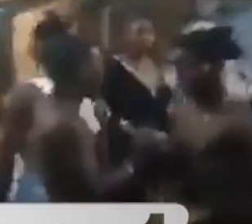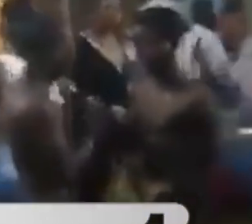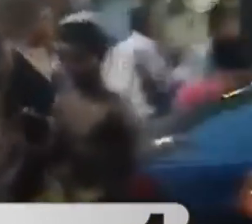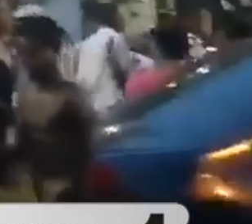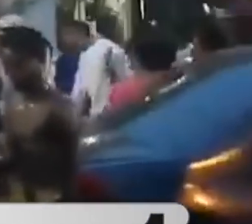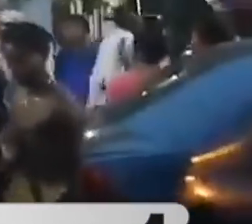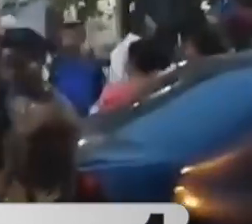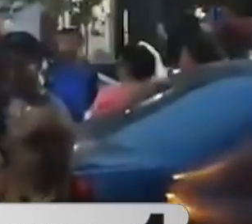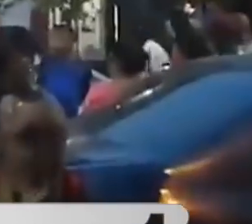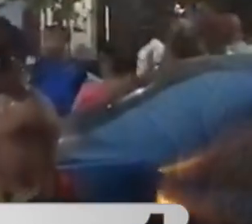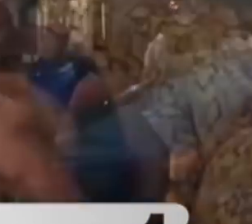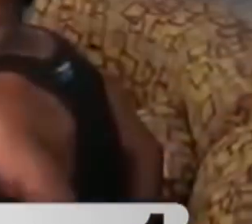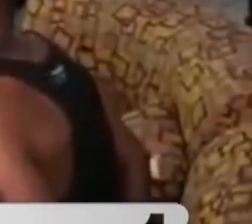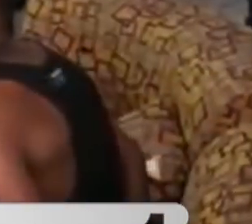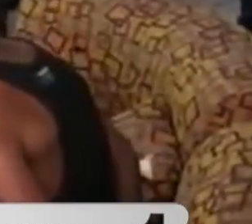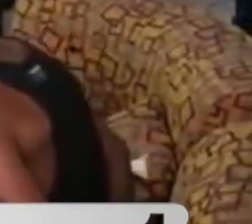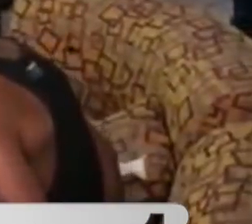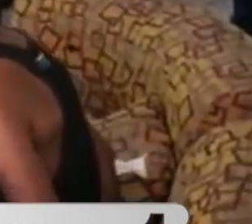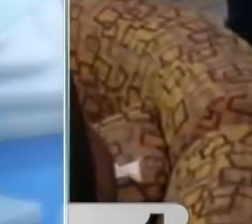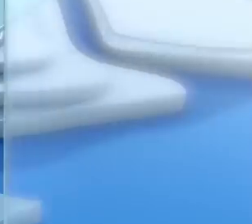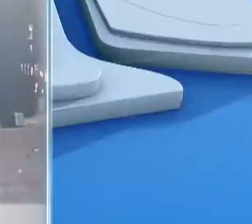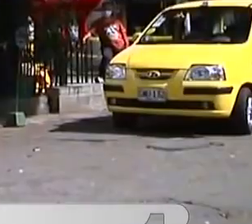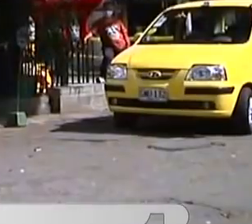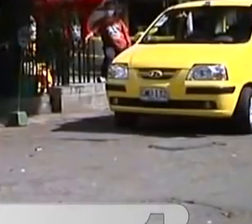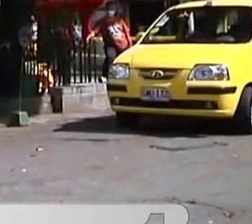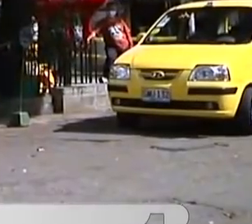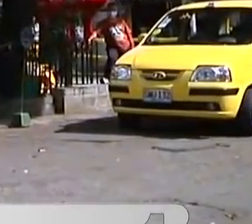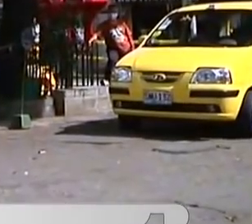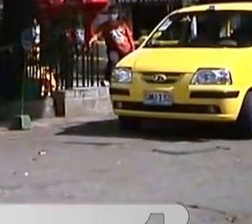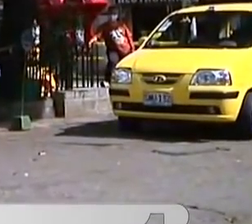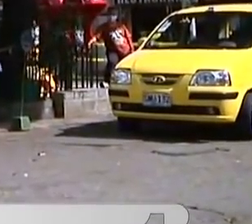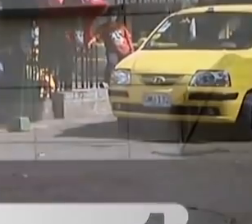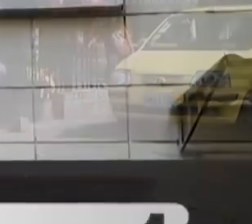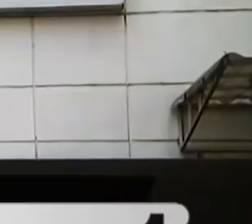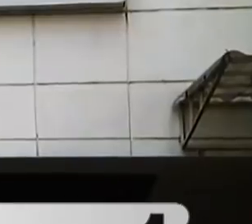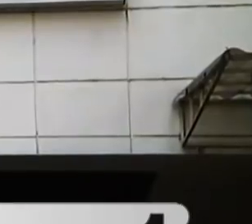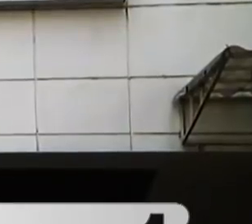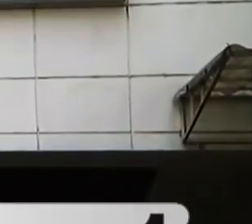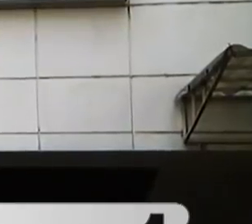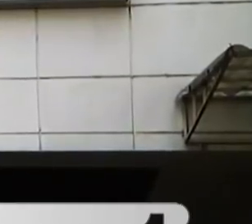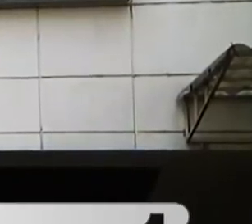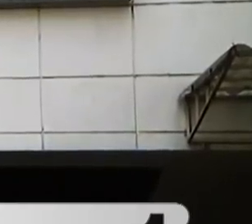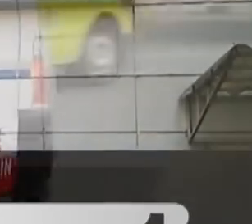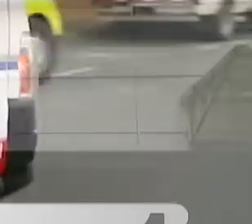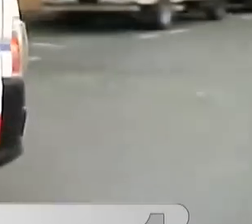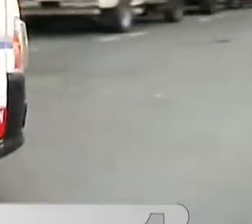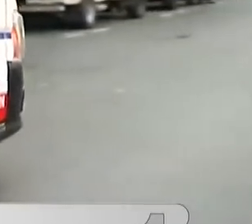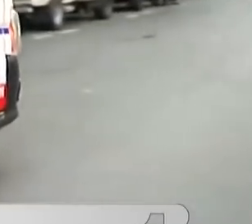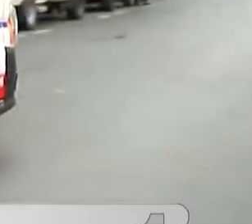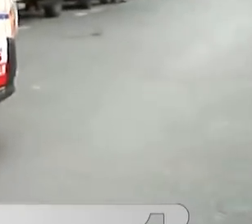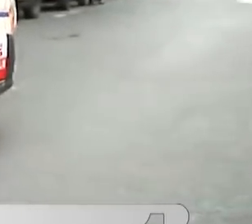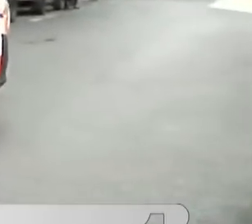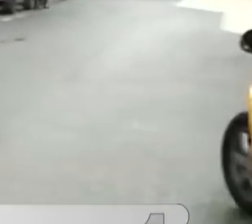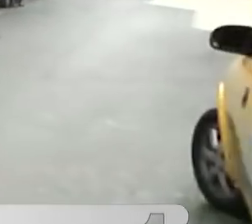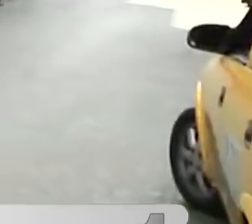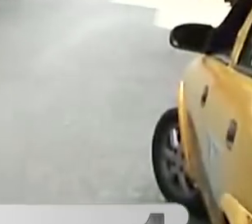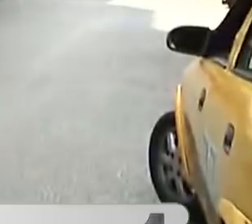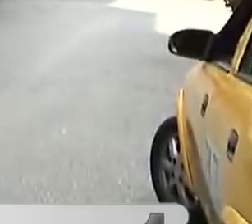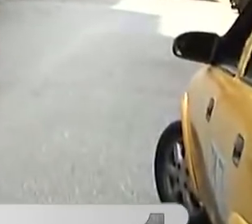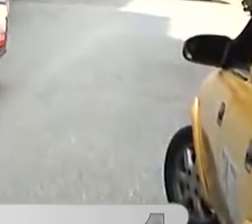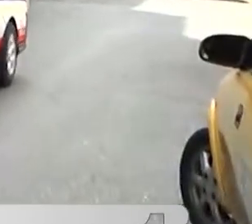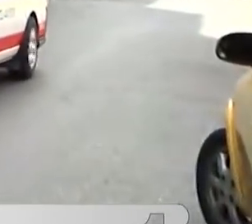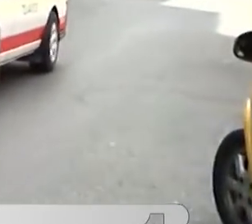ataque con granada a CAI de Llano Verde. UCI en Antioquia volvió a superar el 80% de